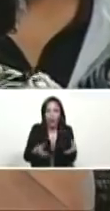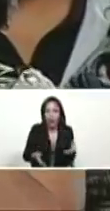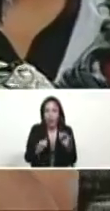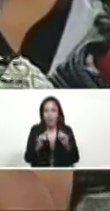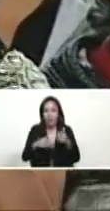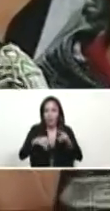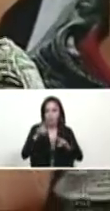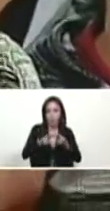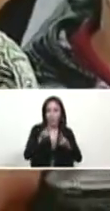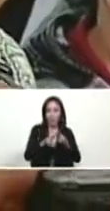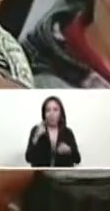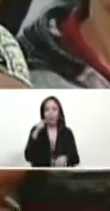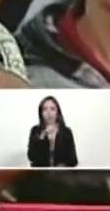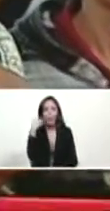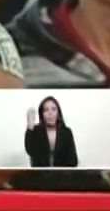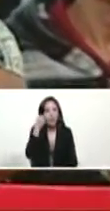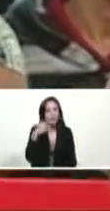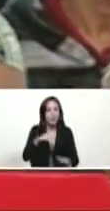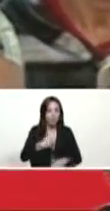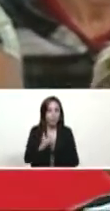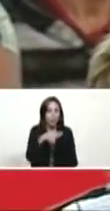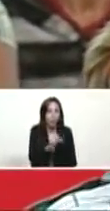Venezuela en el mercado capitalista?